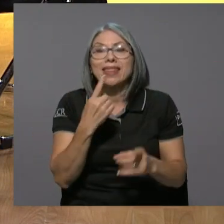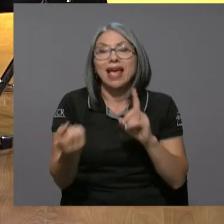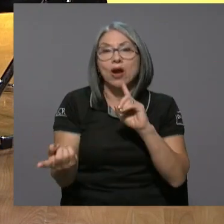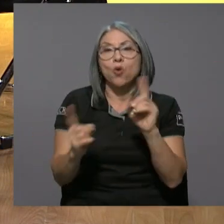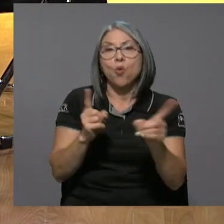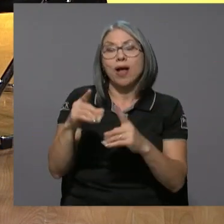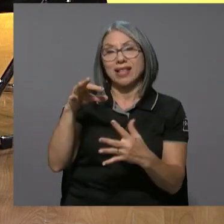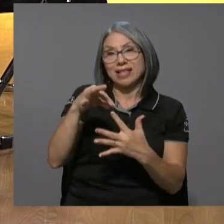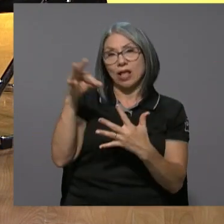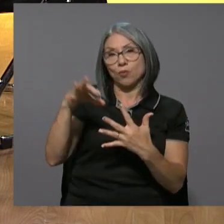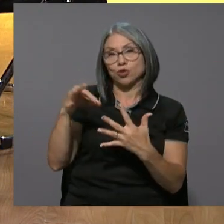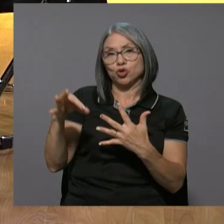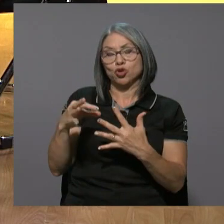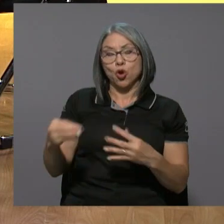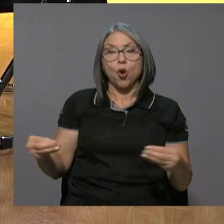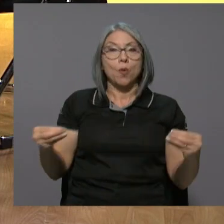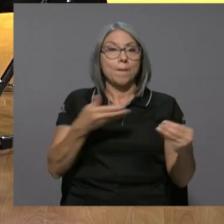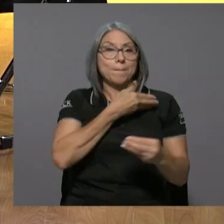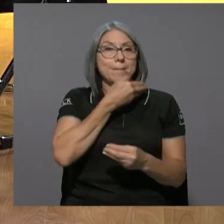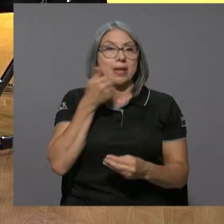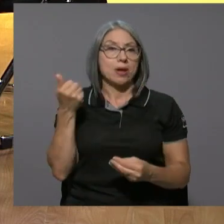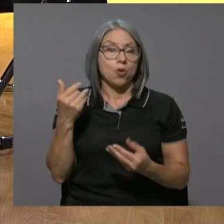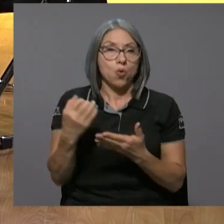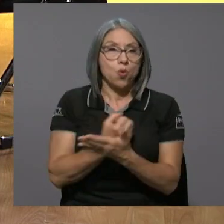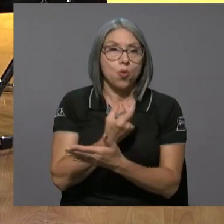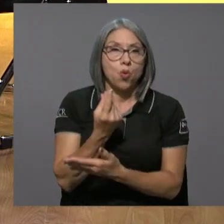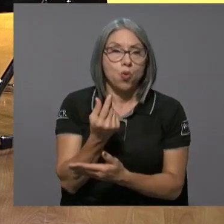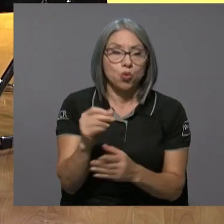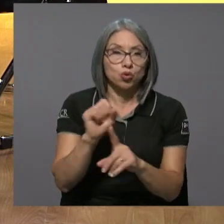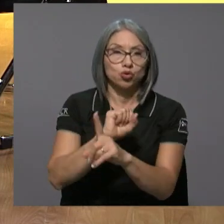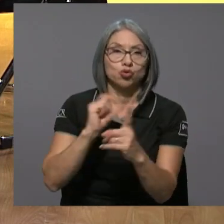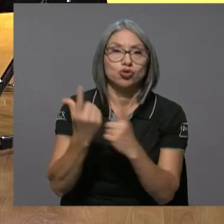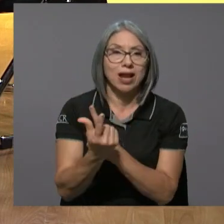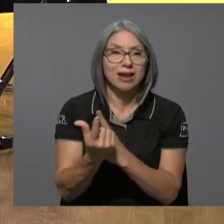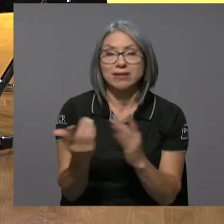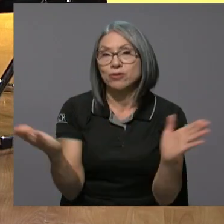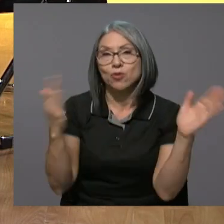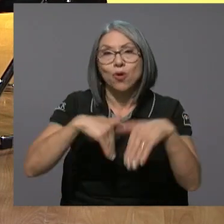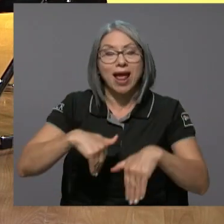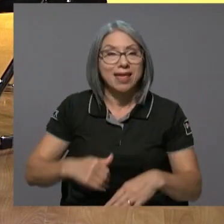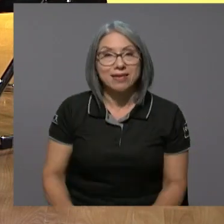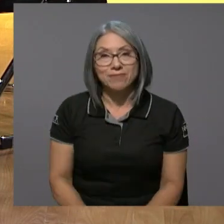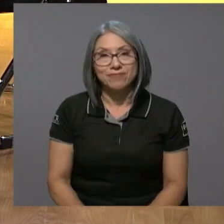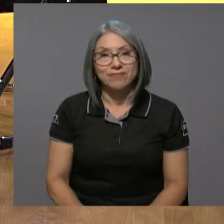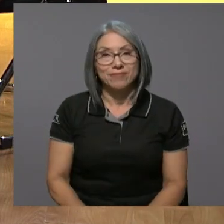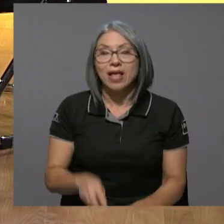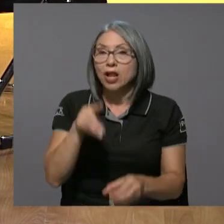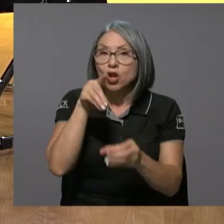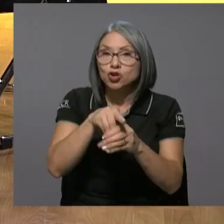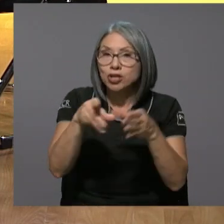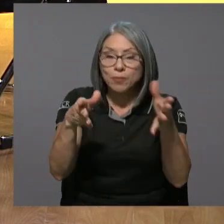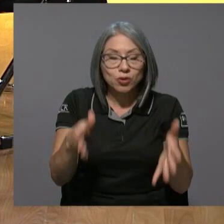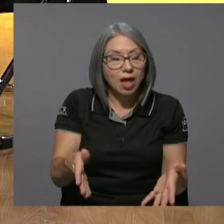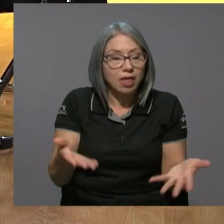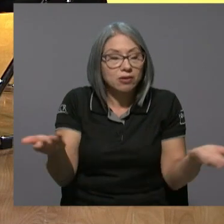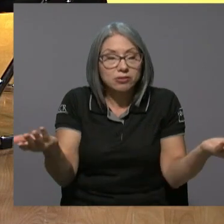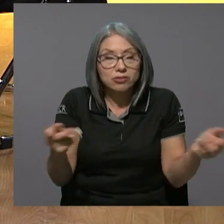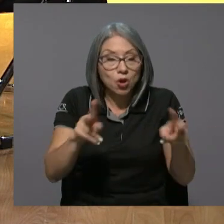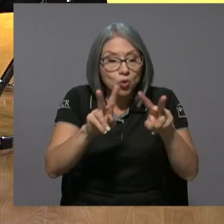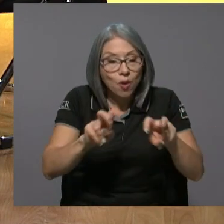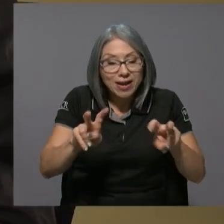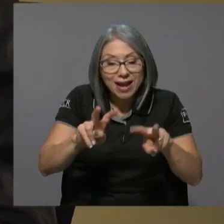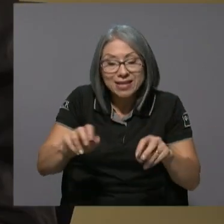es socialmente más rentable. No la hay. Es decir, los diputados están ahí, lo analizan en términos de